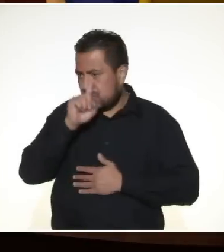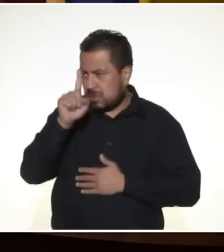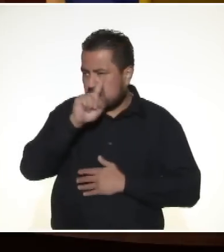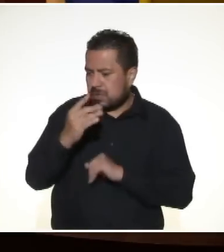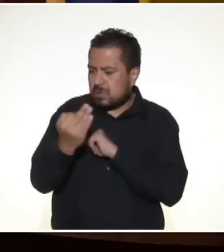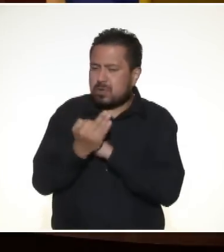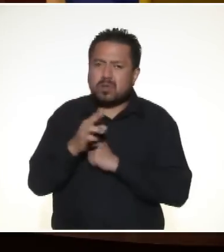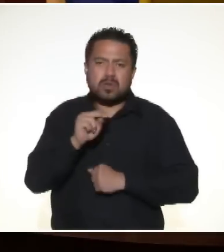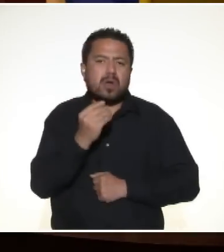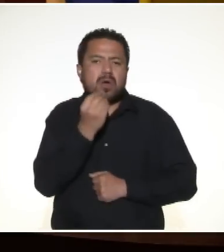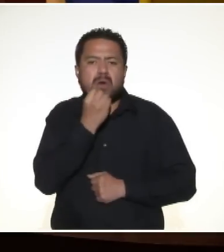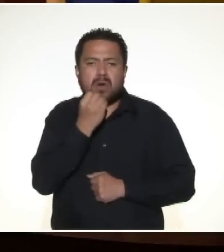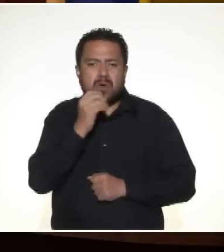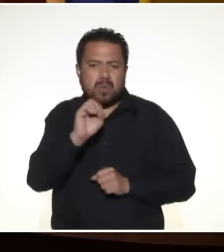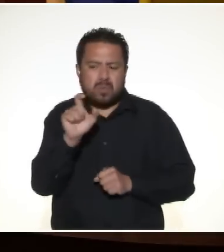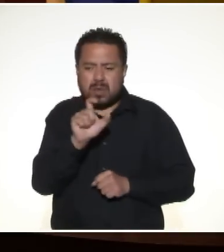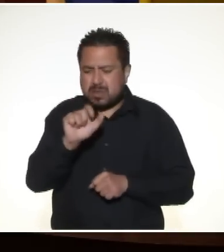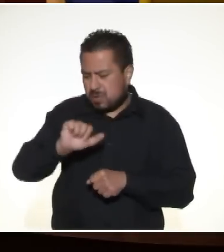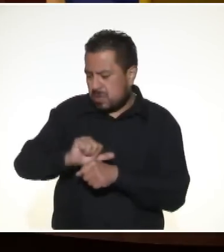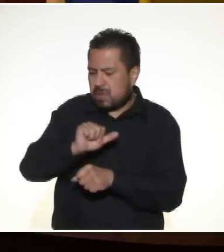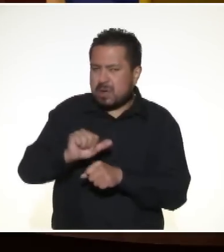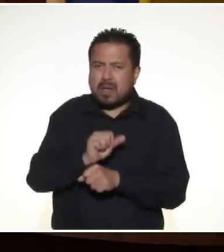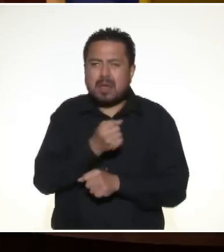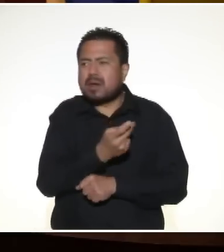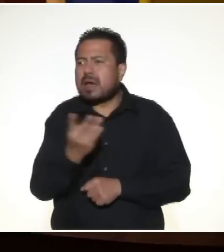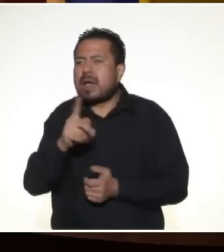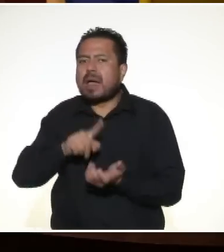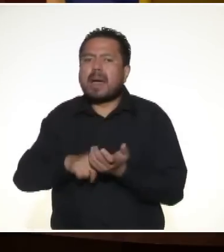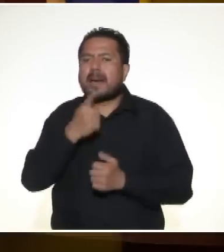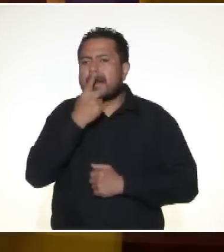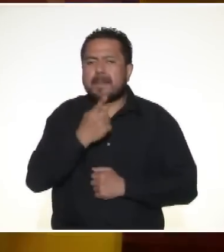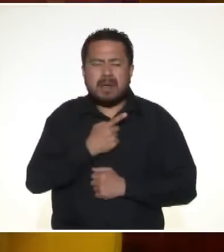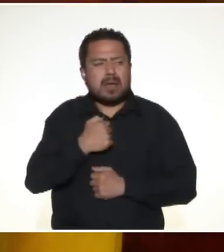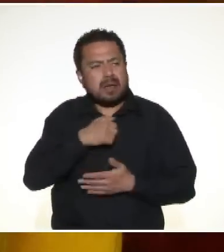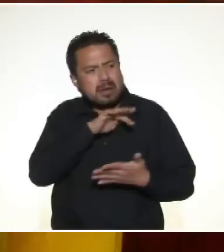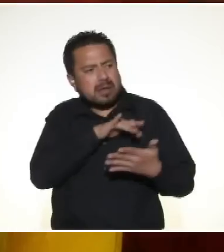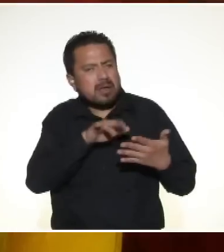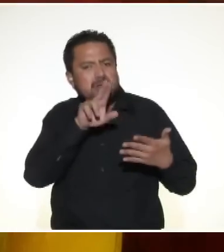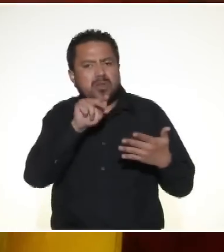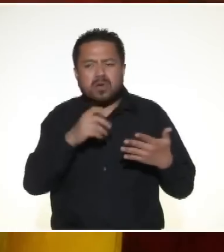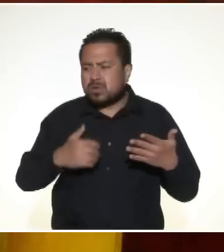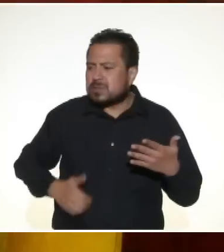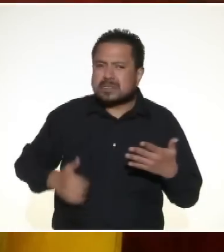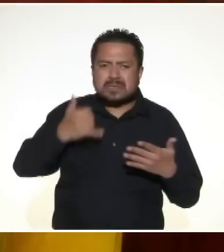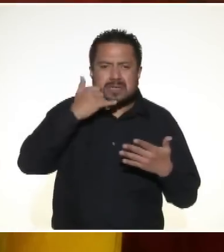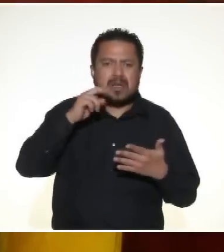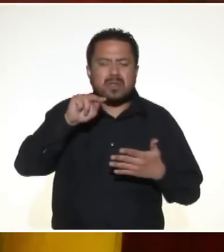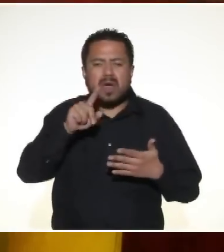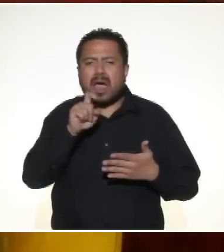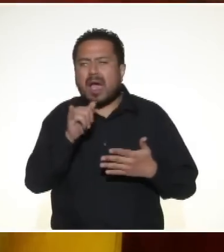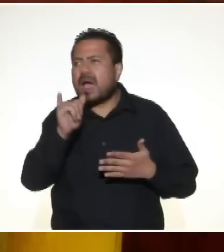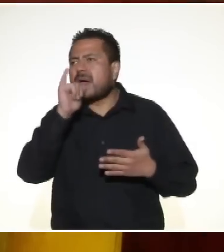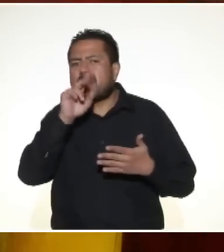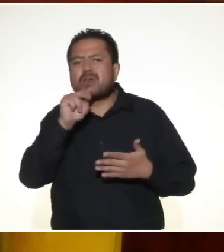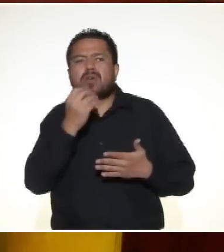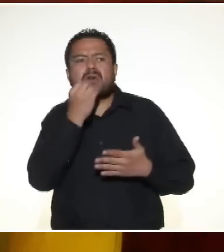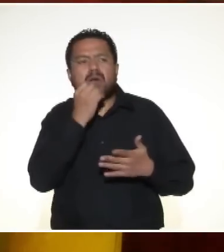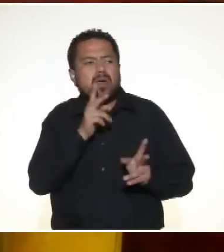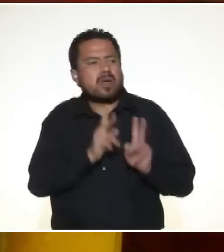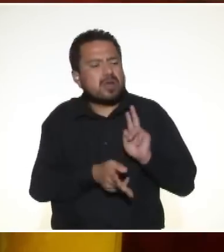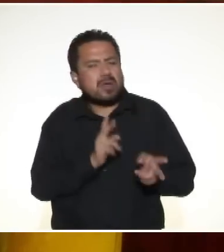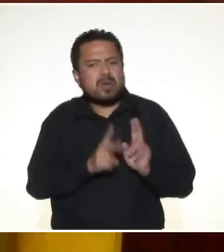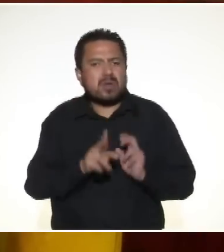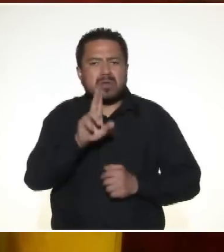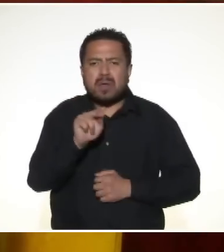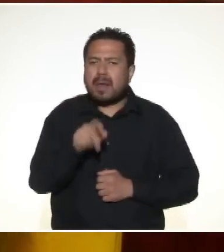no comer cuando manejamos, en cuanto a que varios nos dicen, es que he leído recomendaciones de no ocupes el teléfono, no bebas agua, no comas, no platiques,